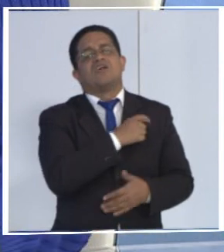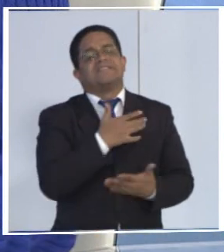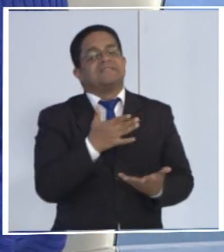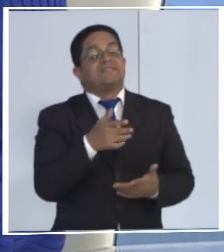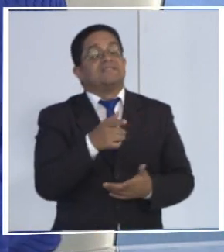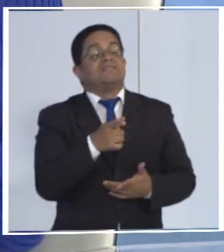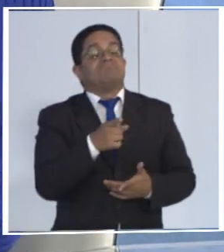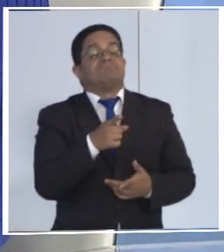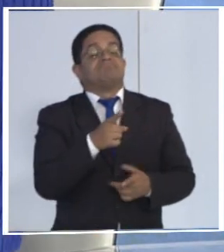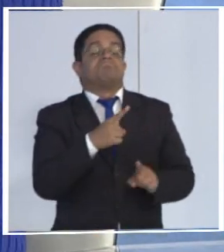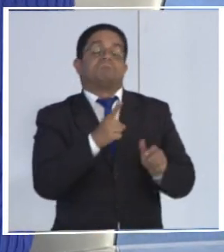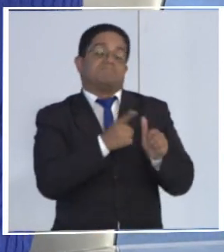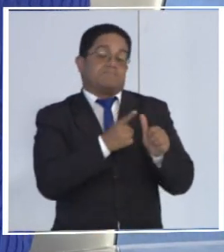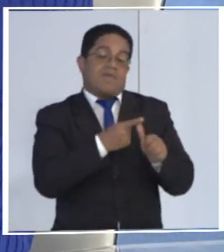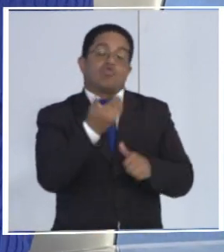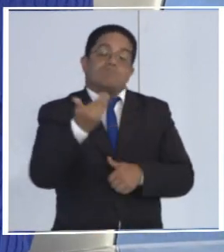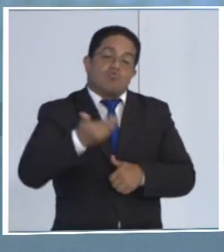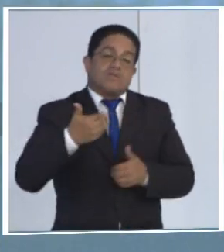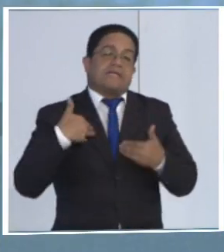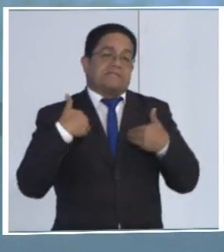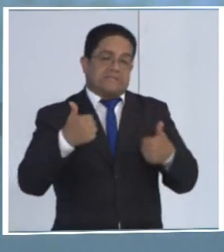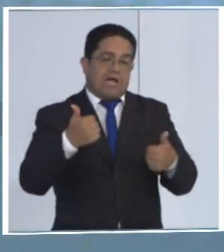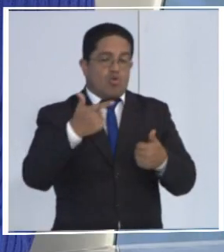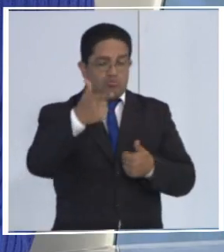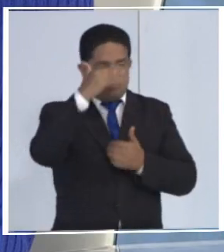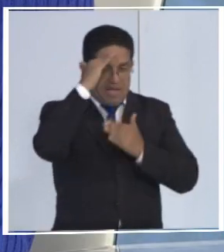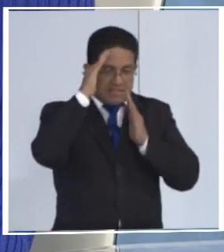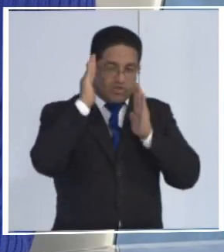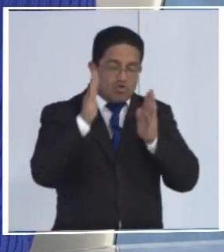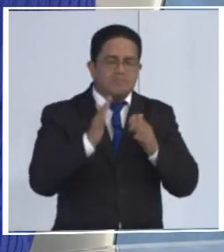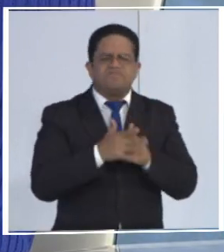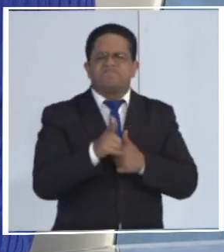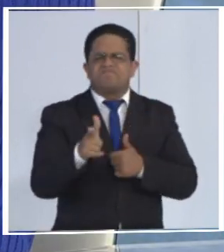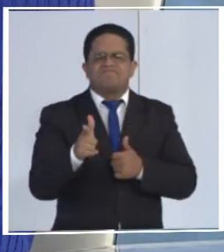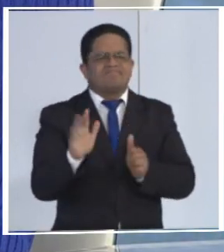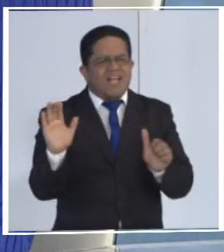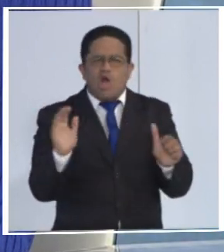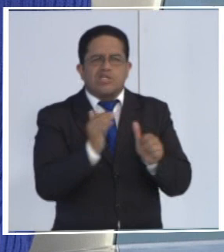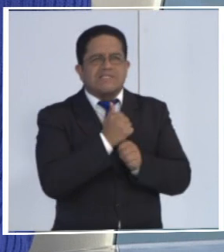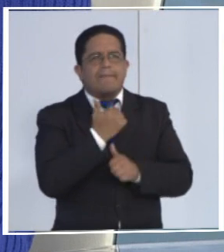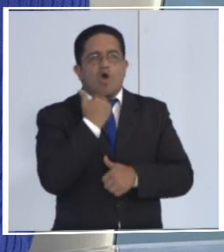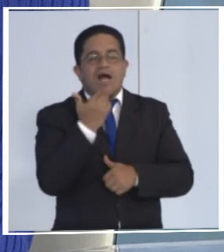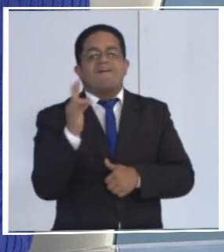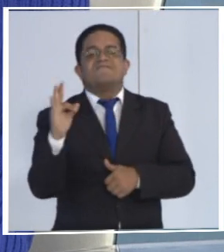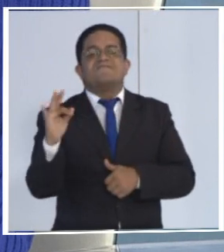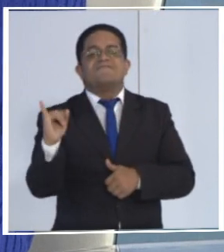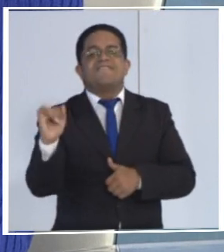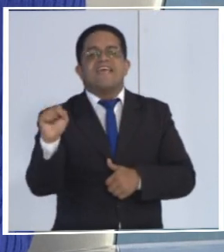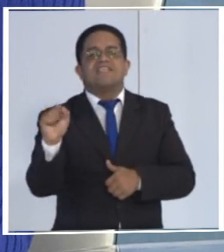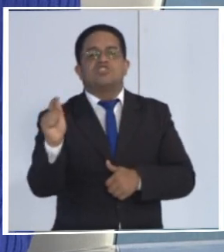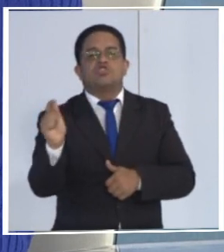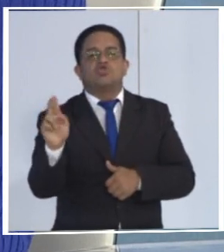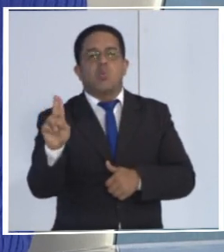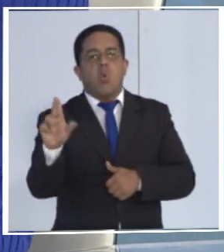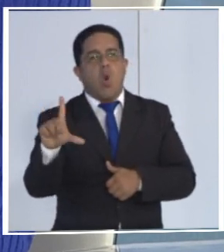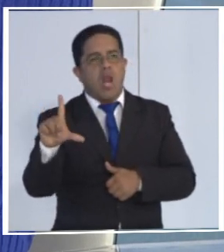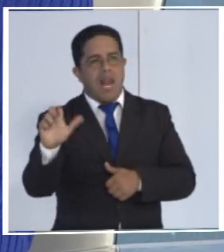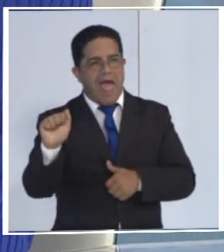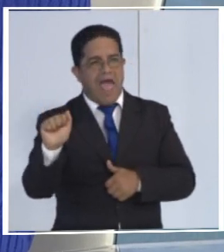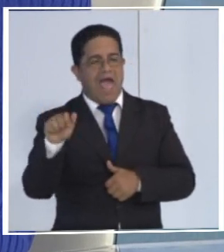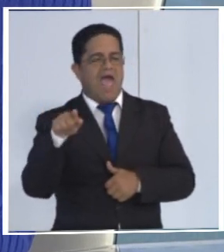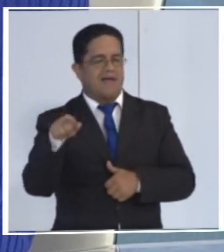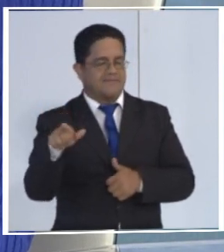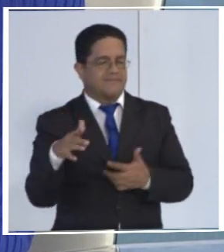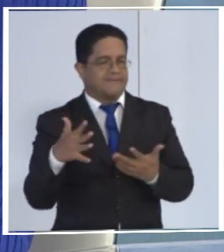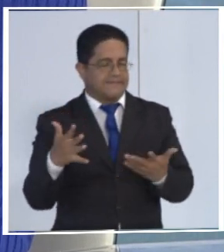nuestra salud está en riesgo. Sí, Cuando hablamos sobre la aparición de las fístulas, luego de estos accesos que no fueron tratados